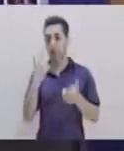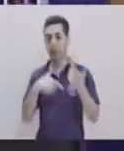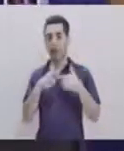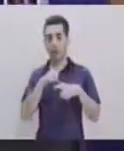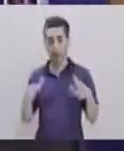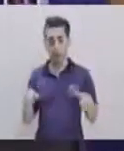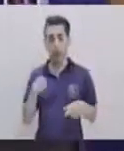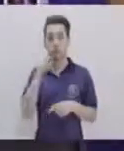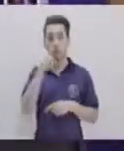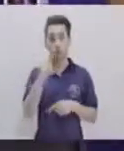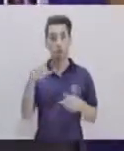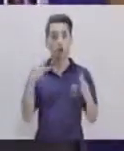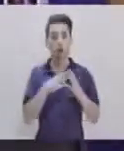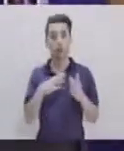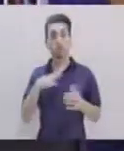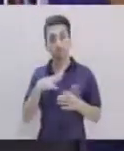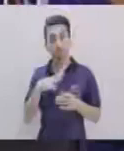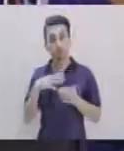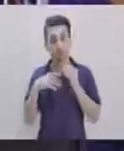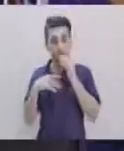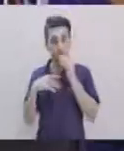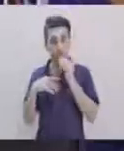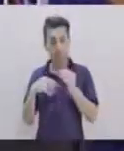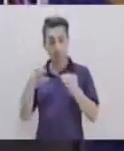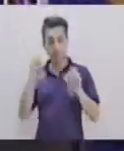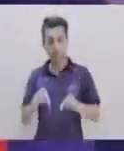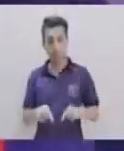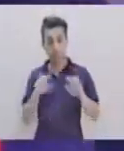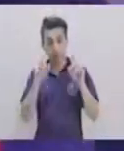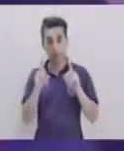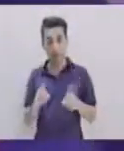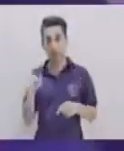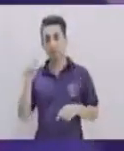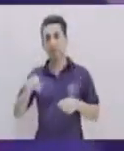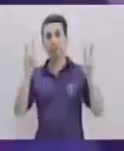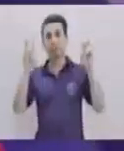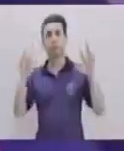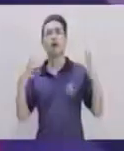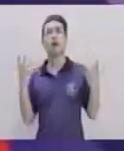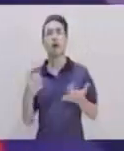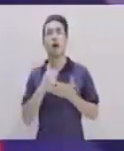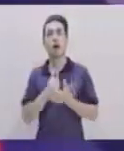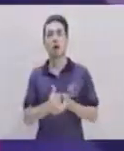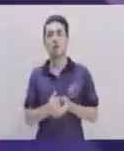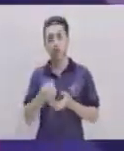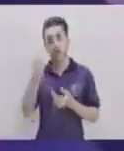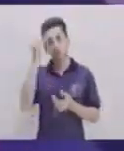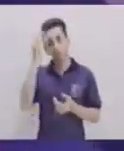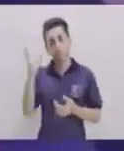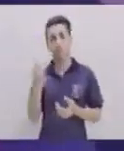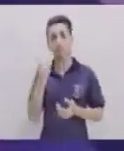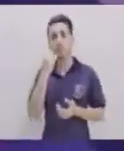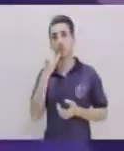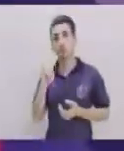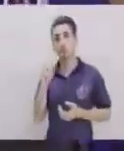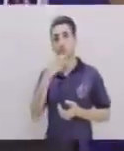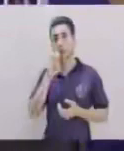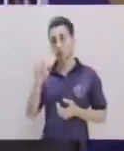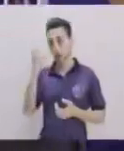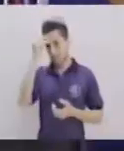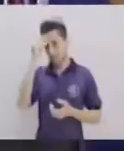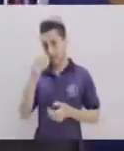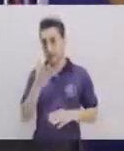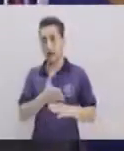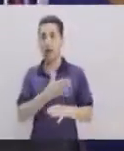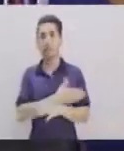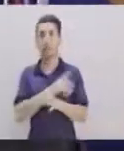hay alguna persona con discapacidad, este tema te ayudará para la habilidad lingüística. Antes de empezar,